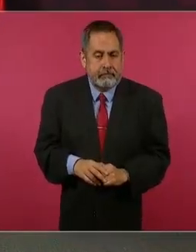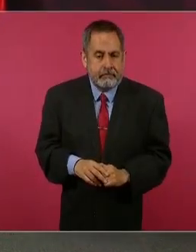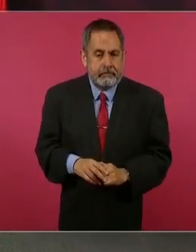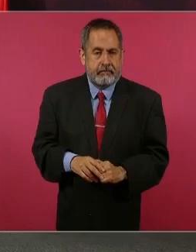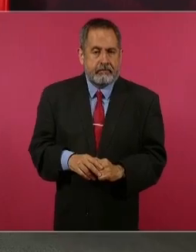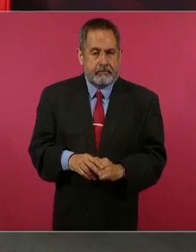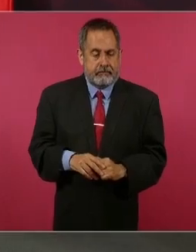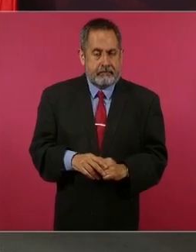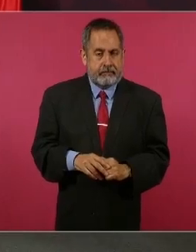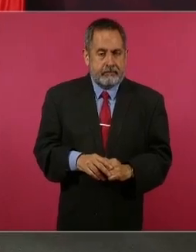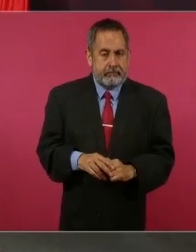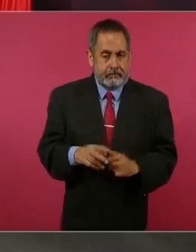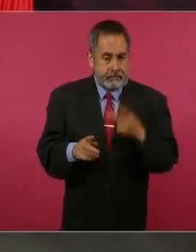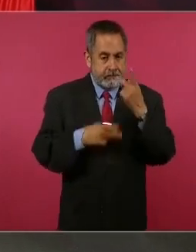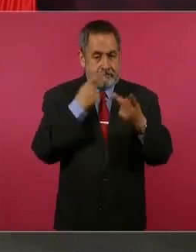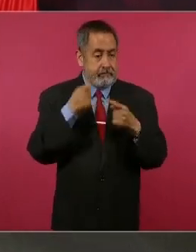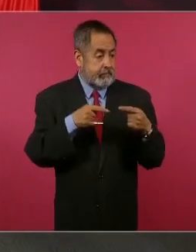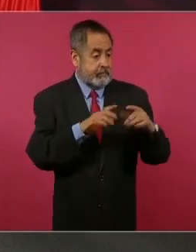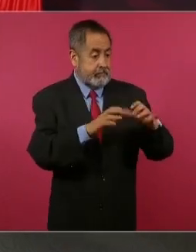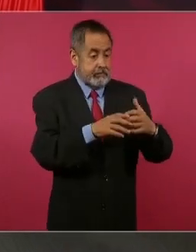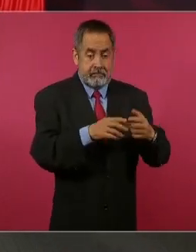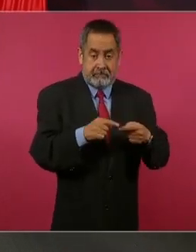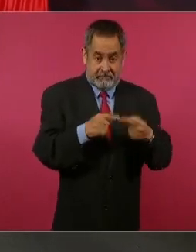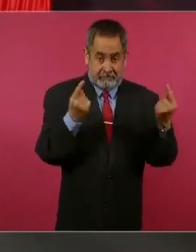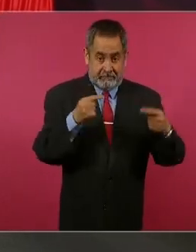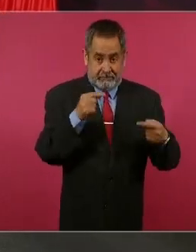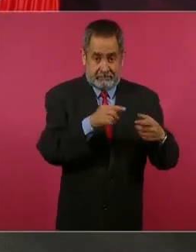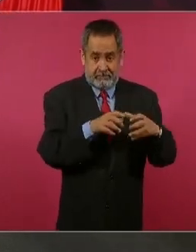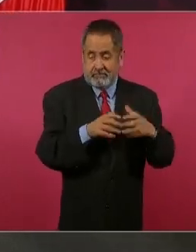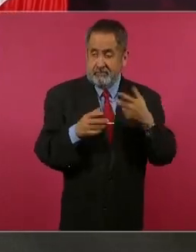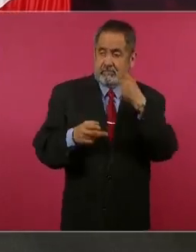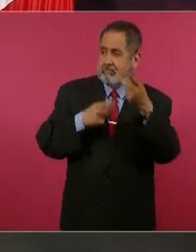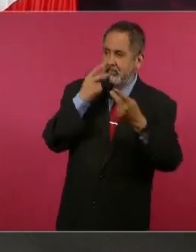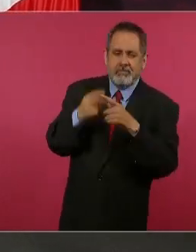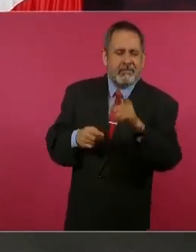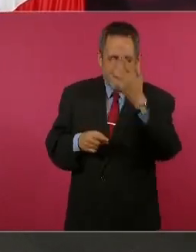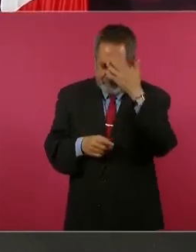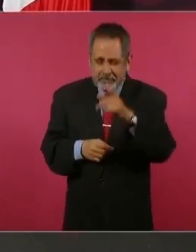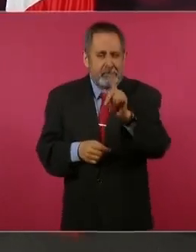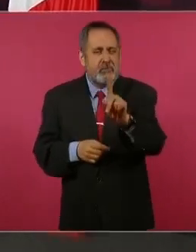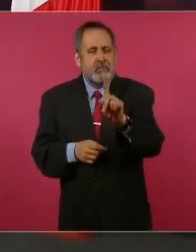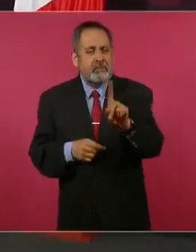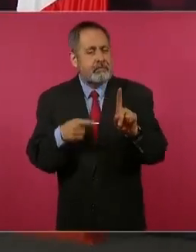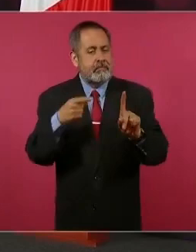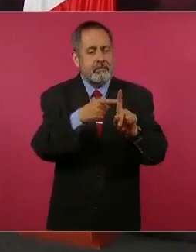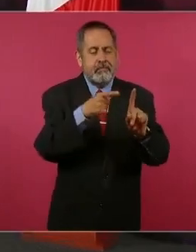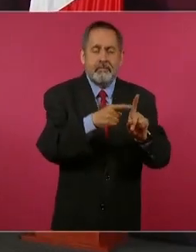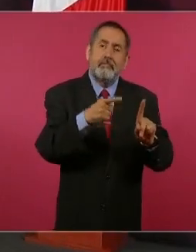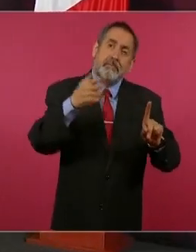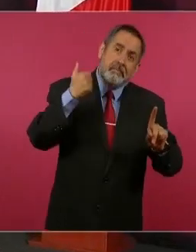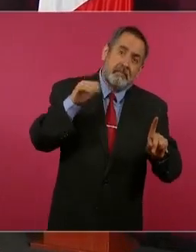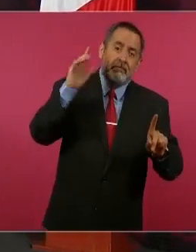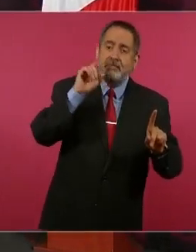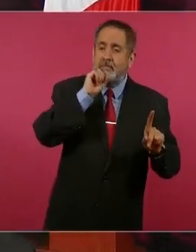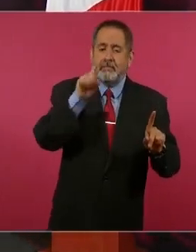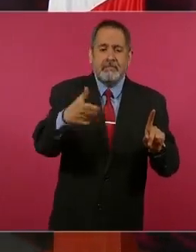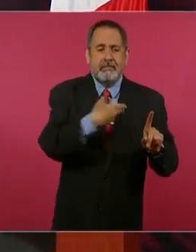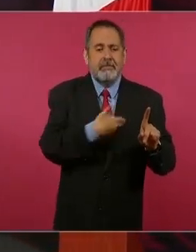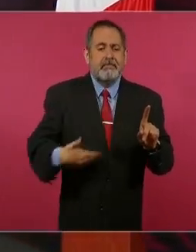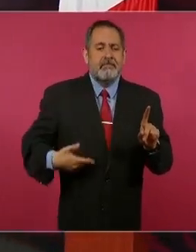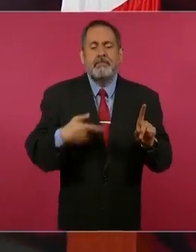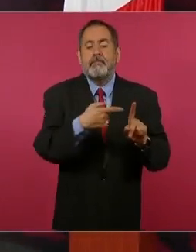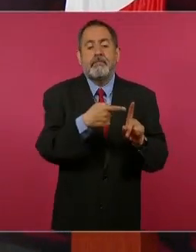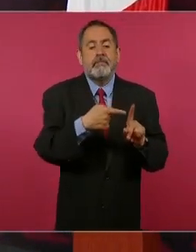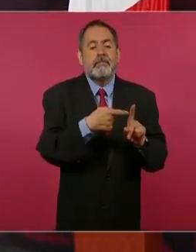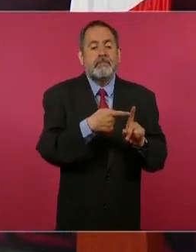los del bloque conservador por cierto uno que fue también presidente